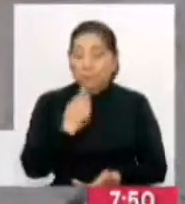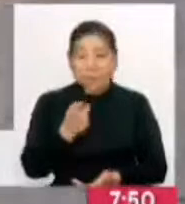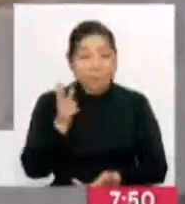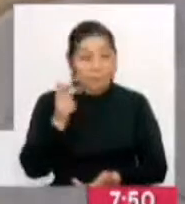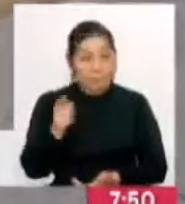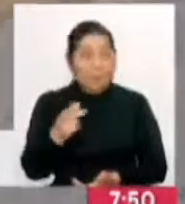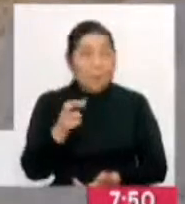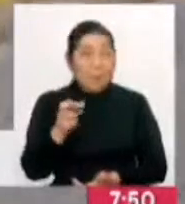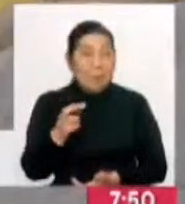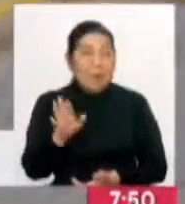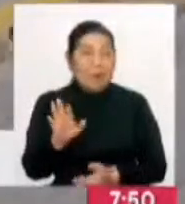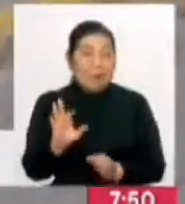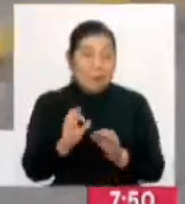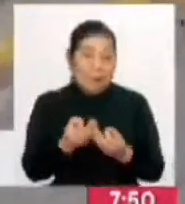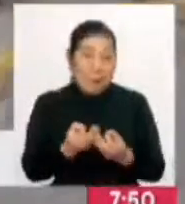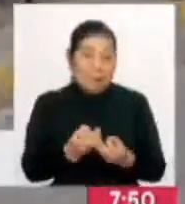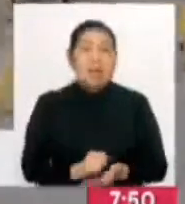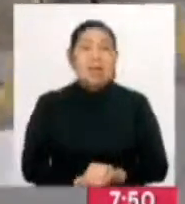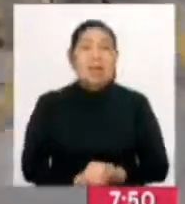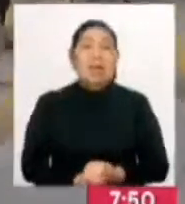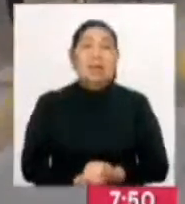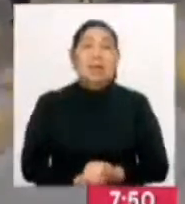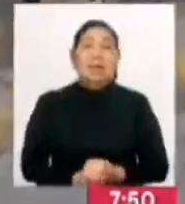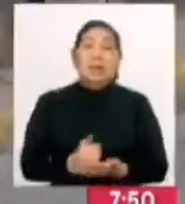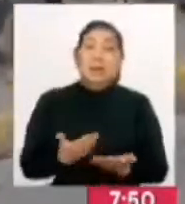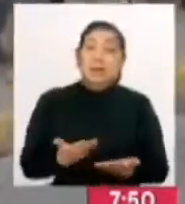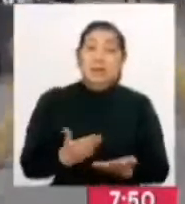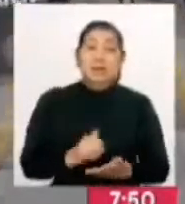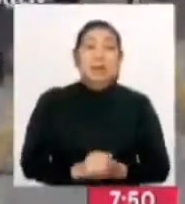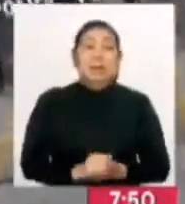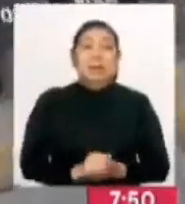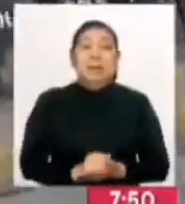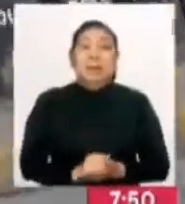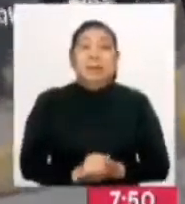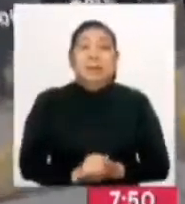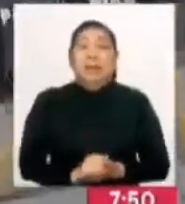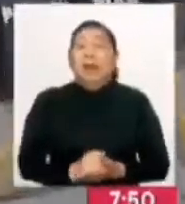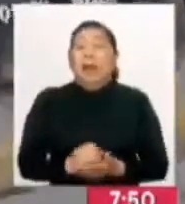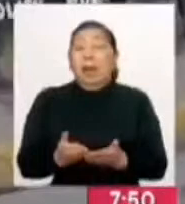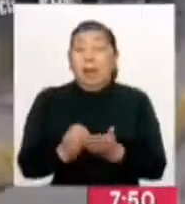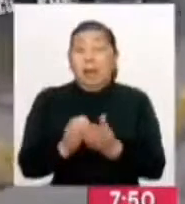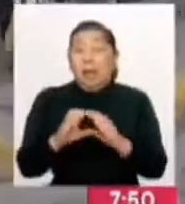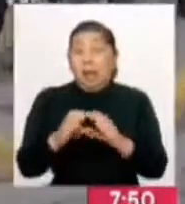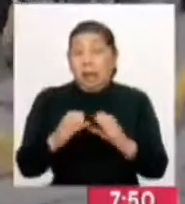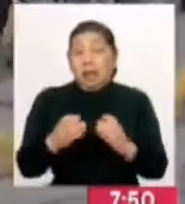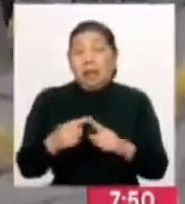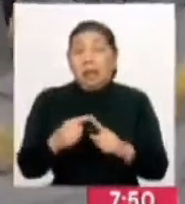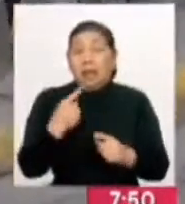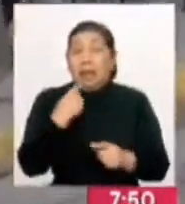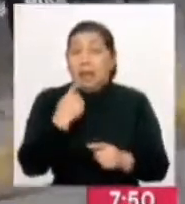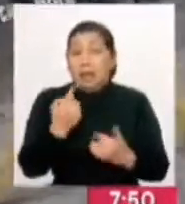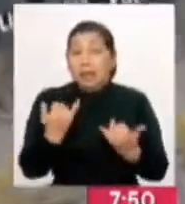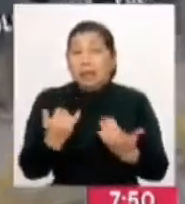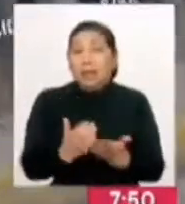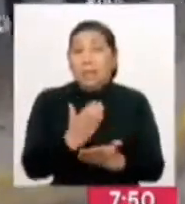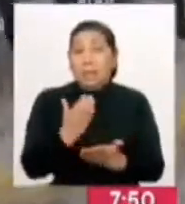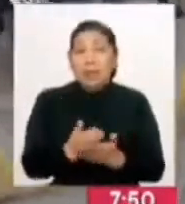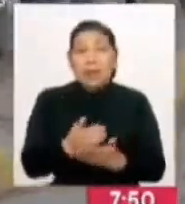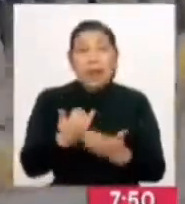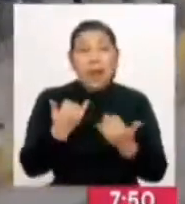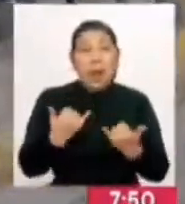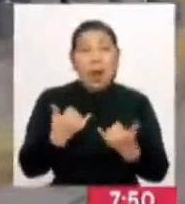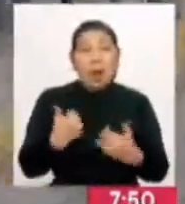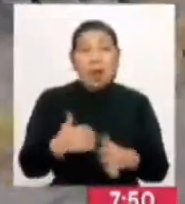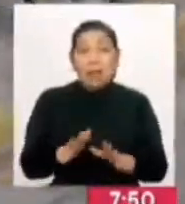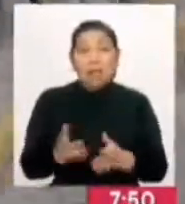de escuchar un padre de familia, también es un representante de uno de los salones que menciona esta situación y el día de hoy